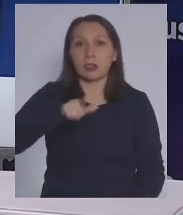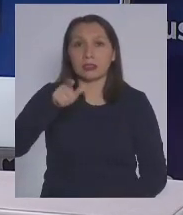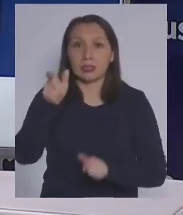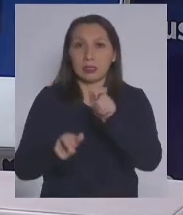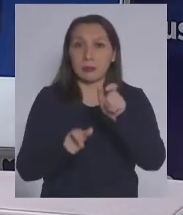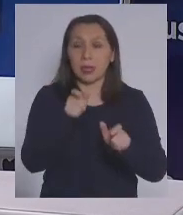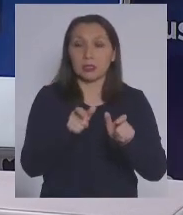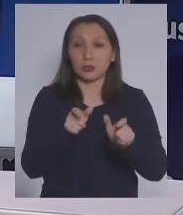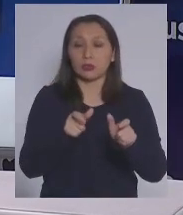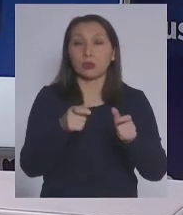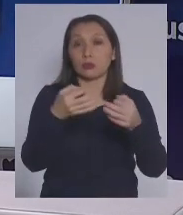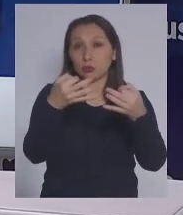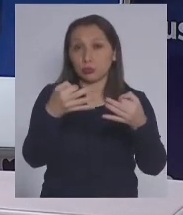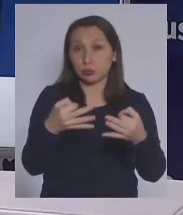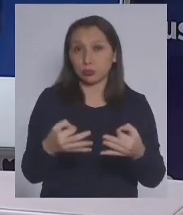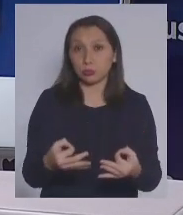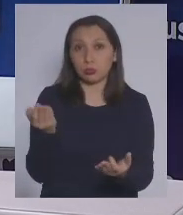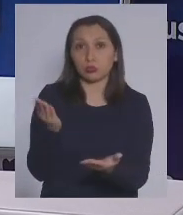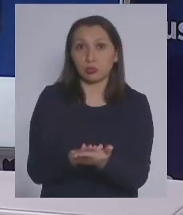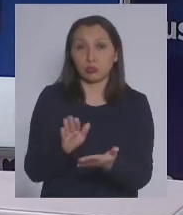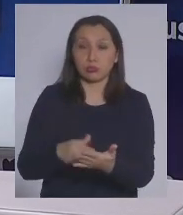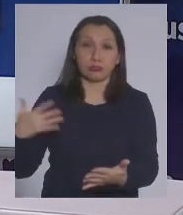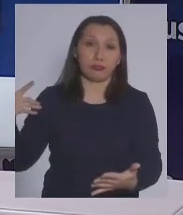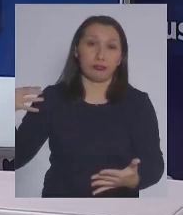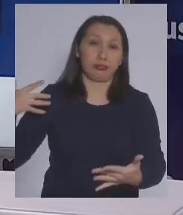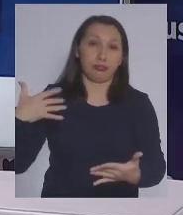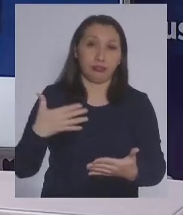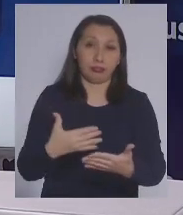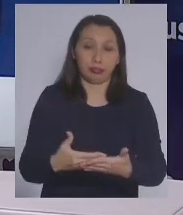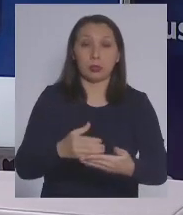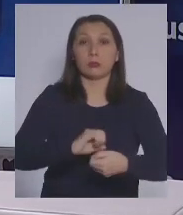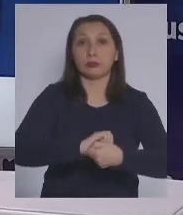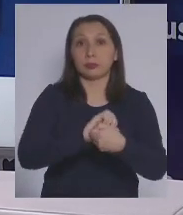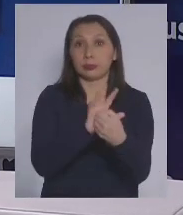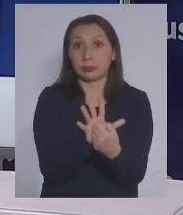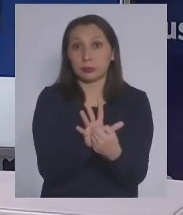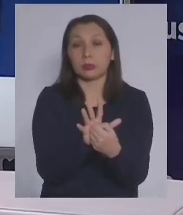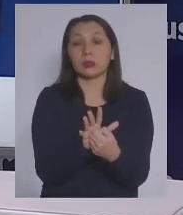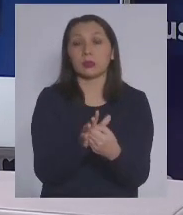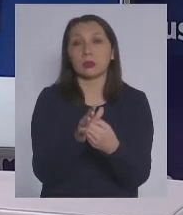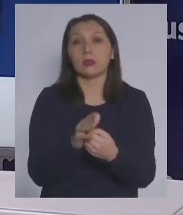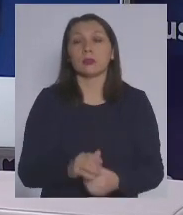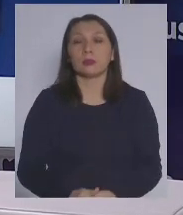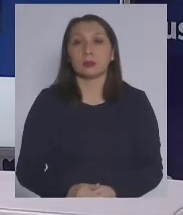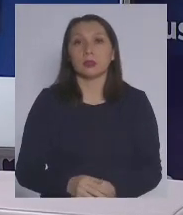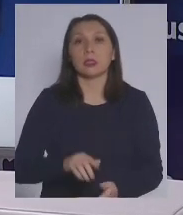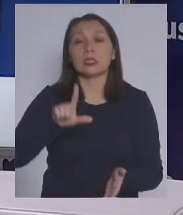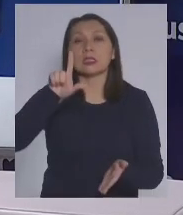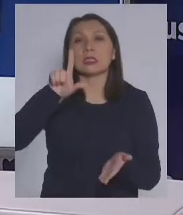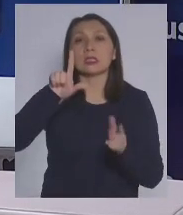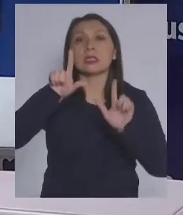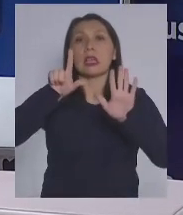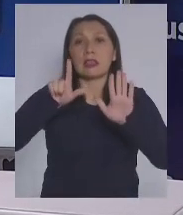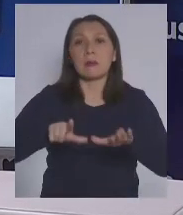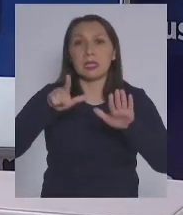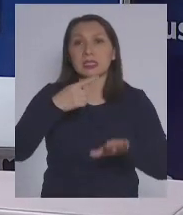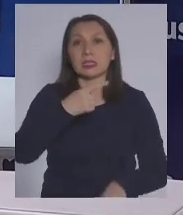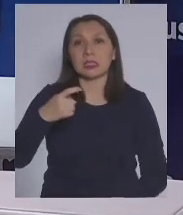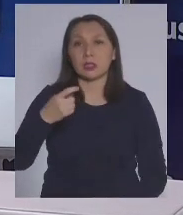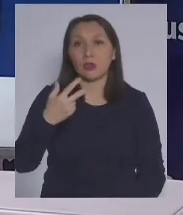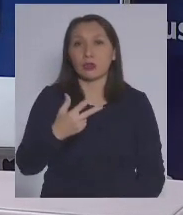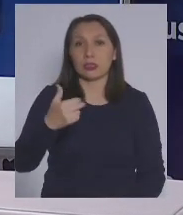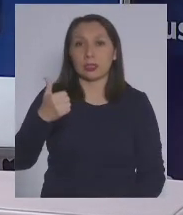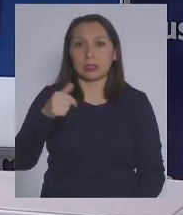con la cual la cifra total de muertos asociados a 2019 asciende a 7 mil 186